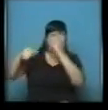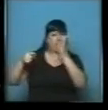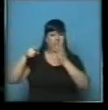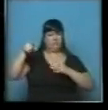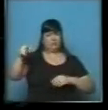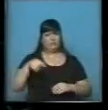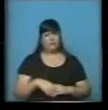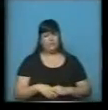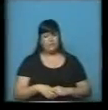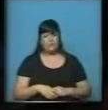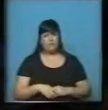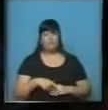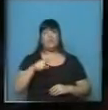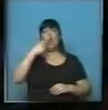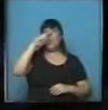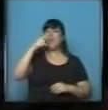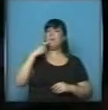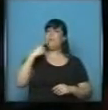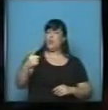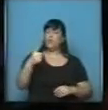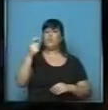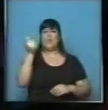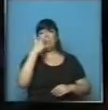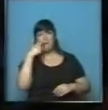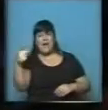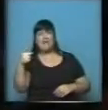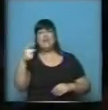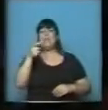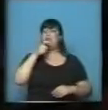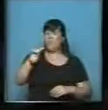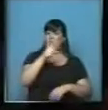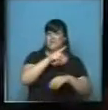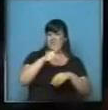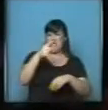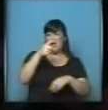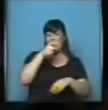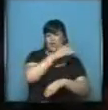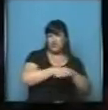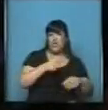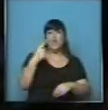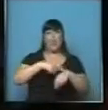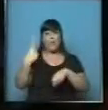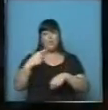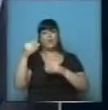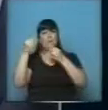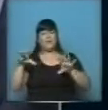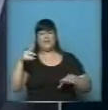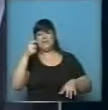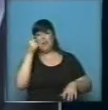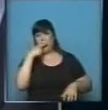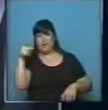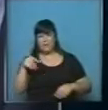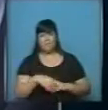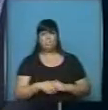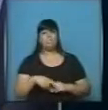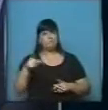una última pregunta del candidato Mauricio Macri y una respuesta del candidato Daniel Scioli. Un minuto, comenzando por Mauricio Macri. Caíste